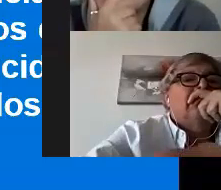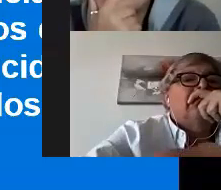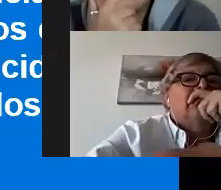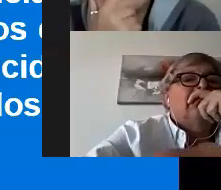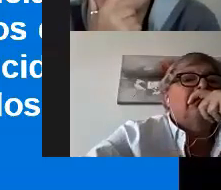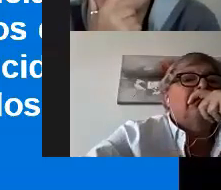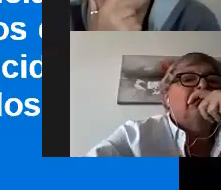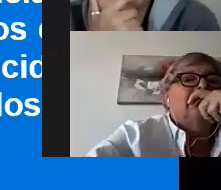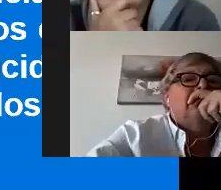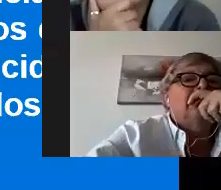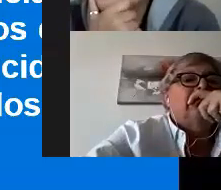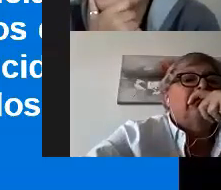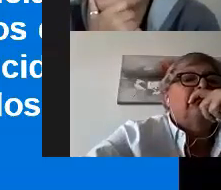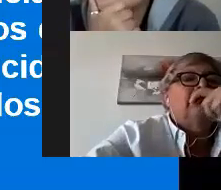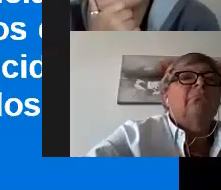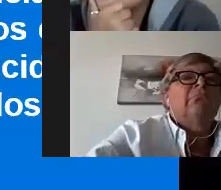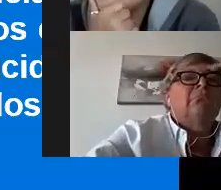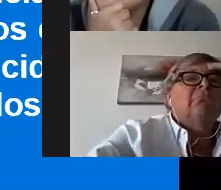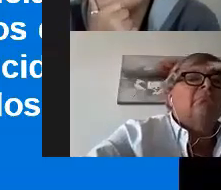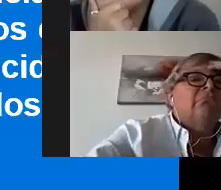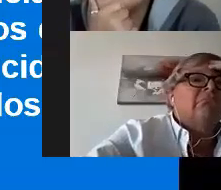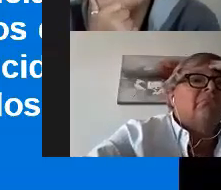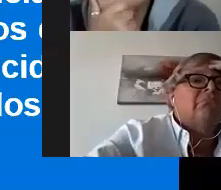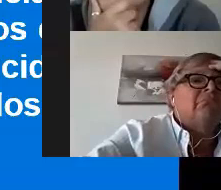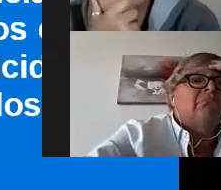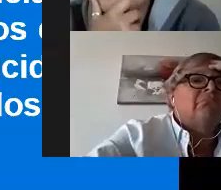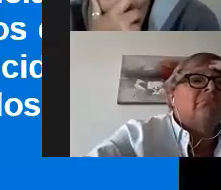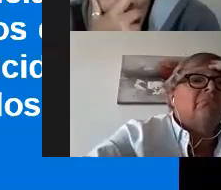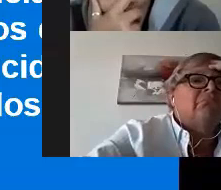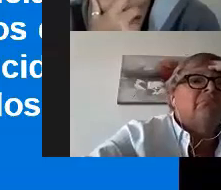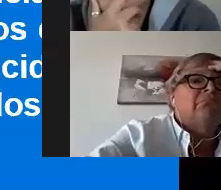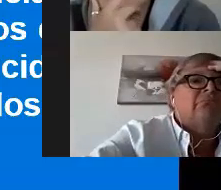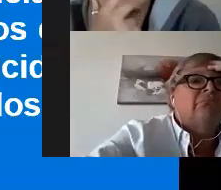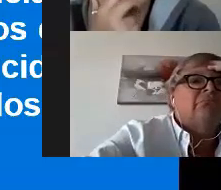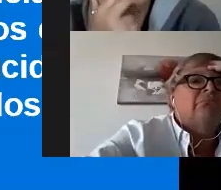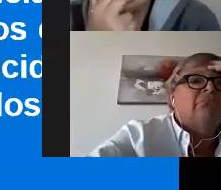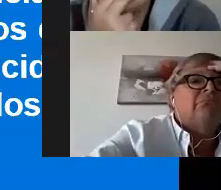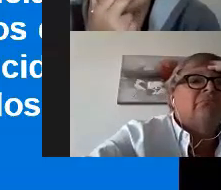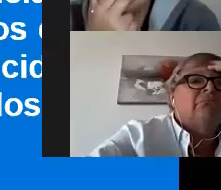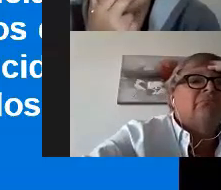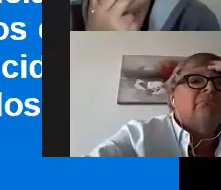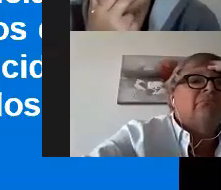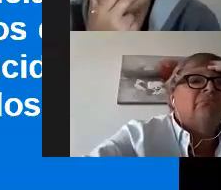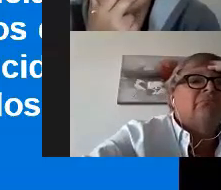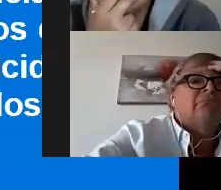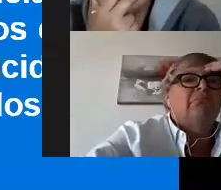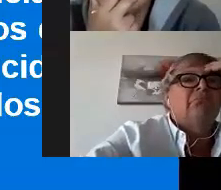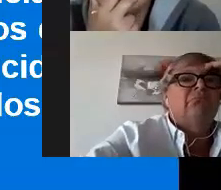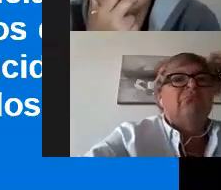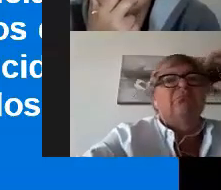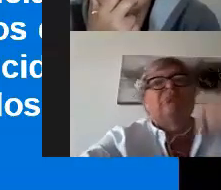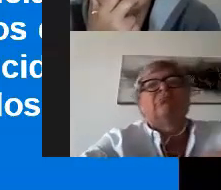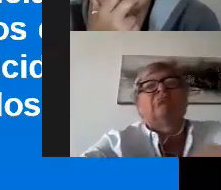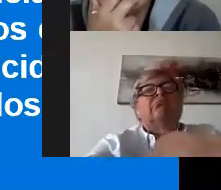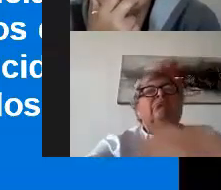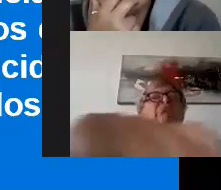cuanto fueron pertinentes para resolver el caso de auto. La ley 22.431 instituye un